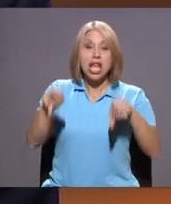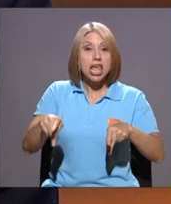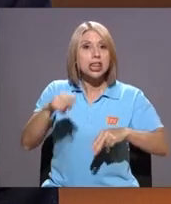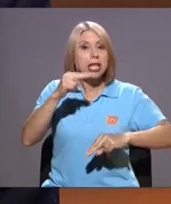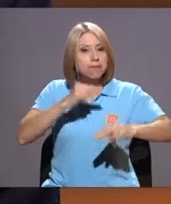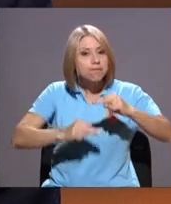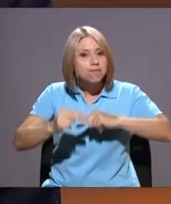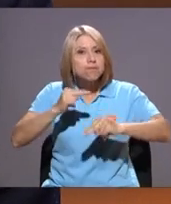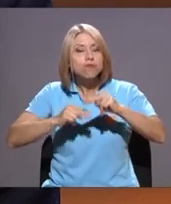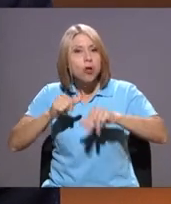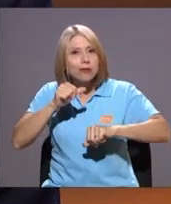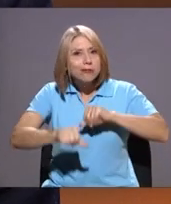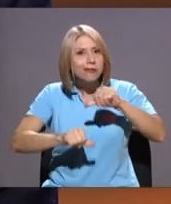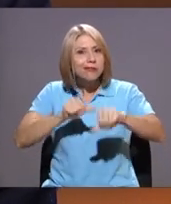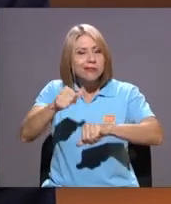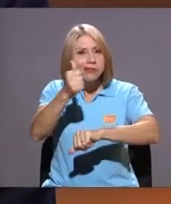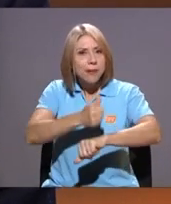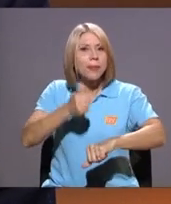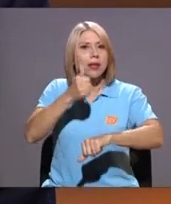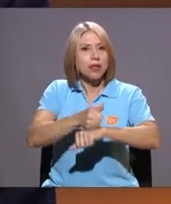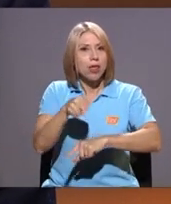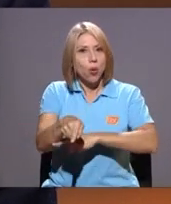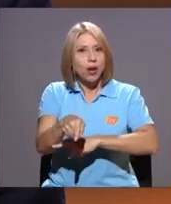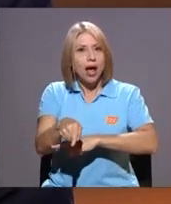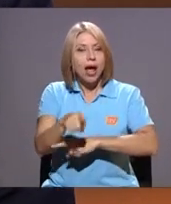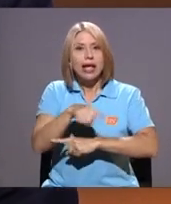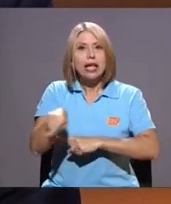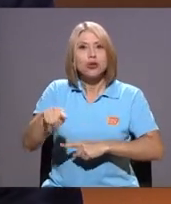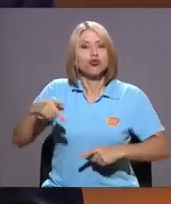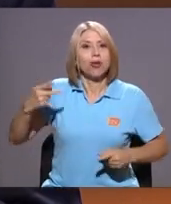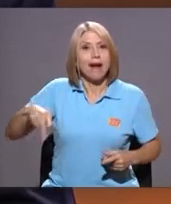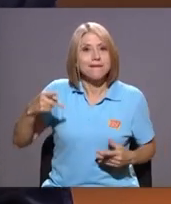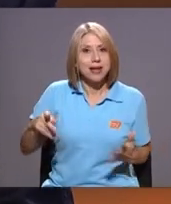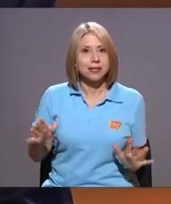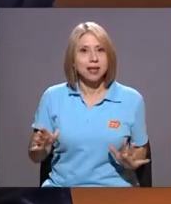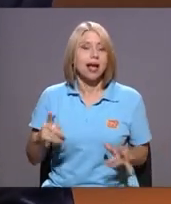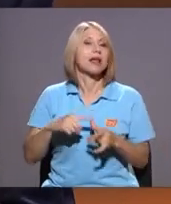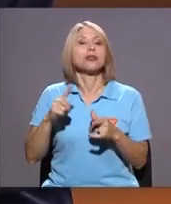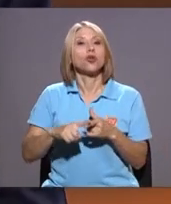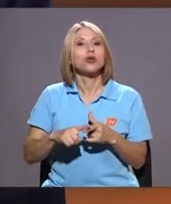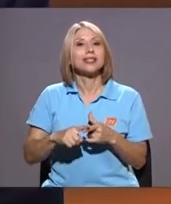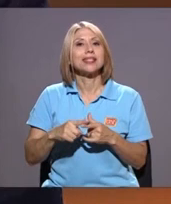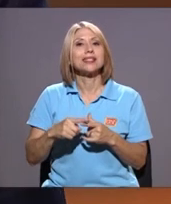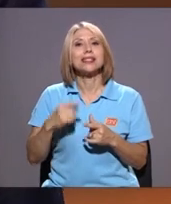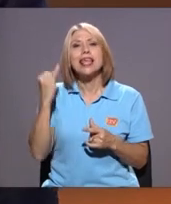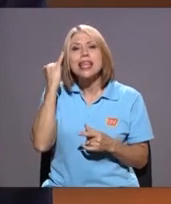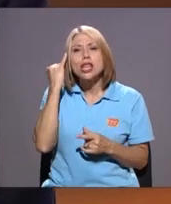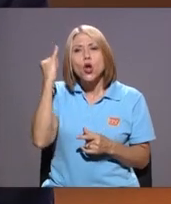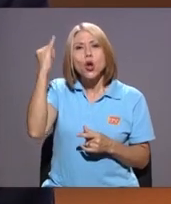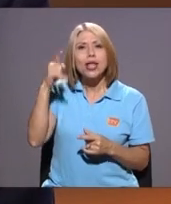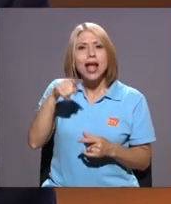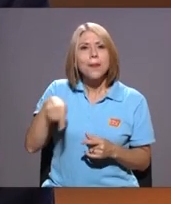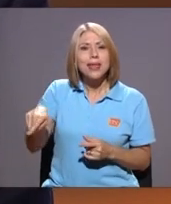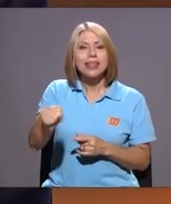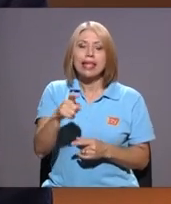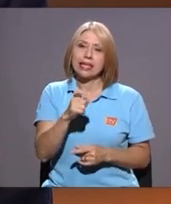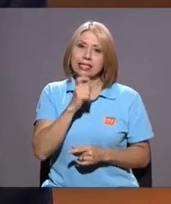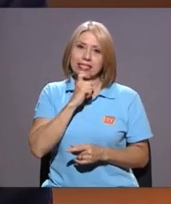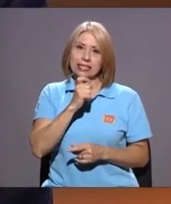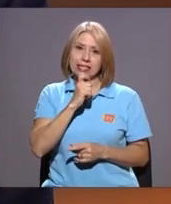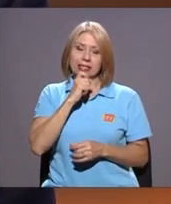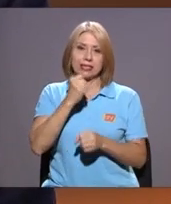gente que arriesga y entonces ideológicamente se le ha dificultado la tarea